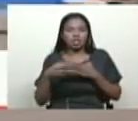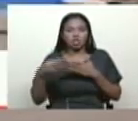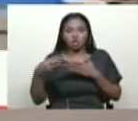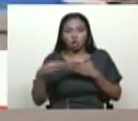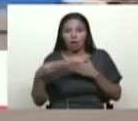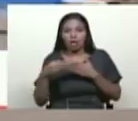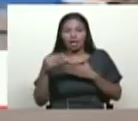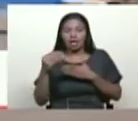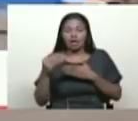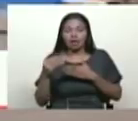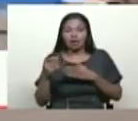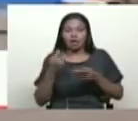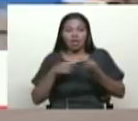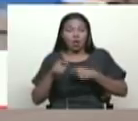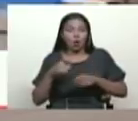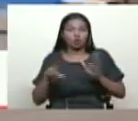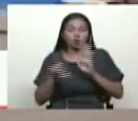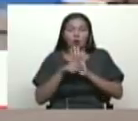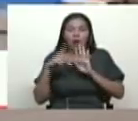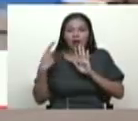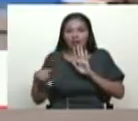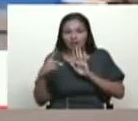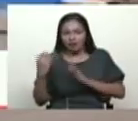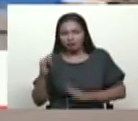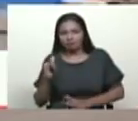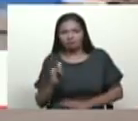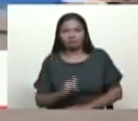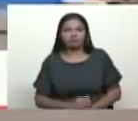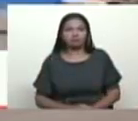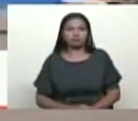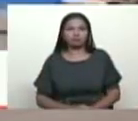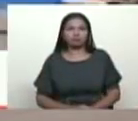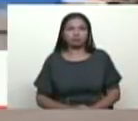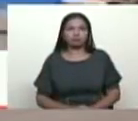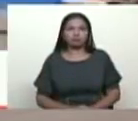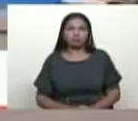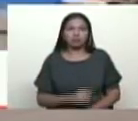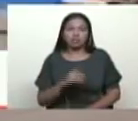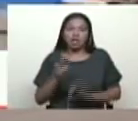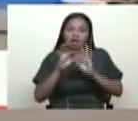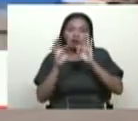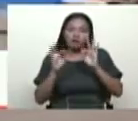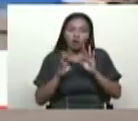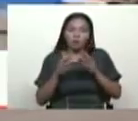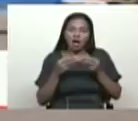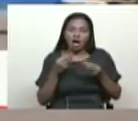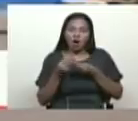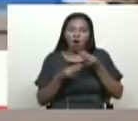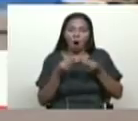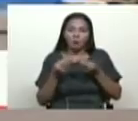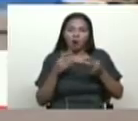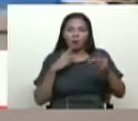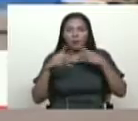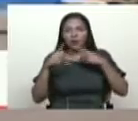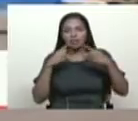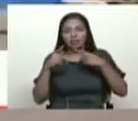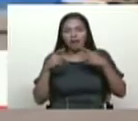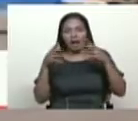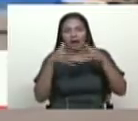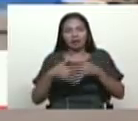negocio legal, producto de la forma como se maneja la política en Estados